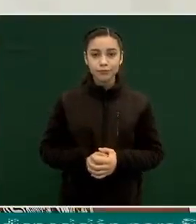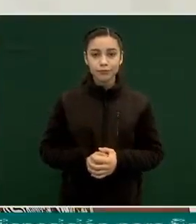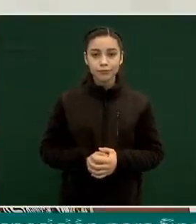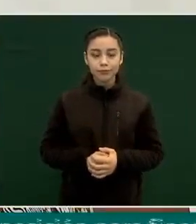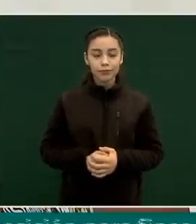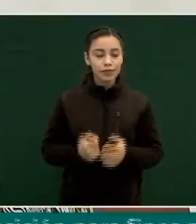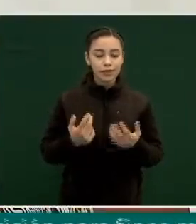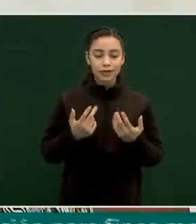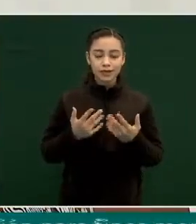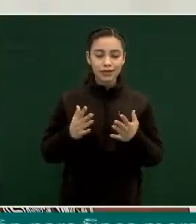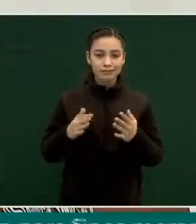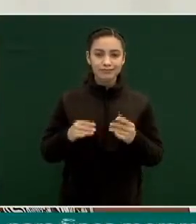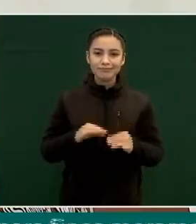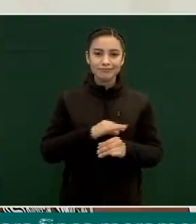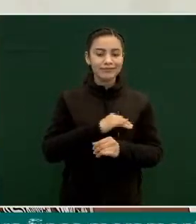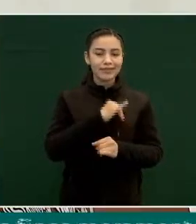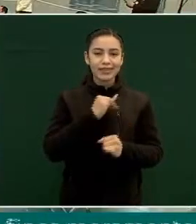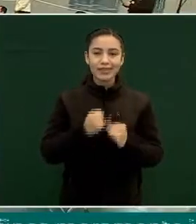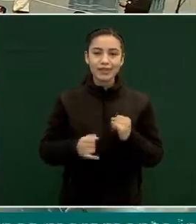Es todo, jovencita.